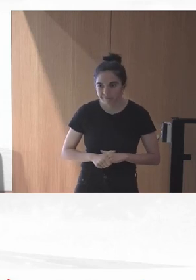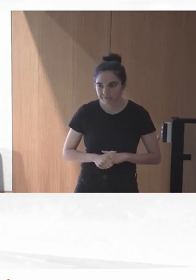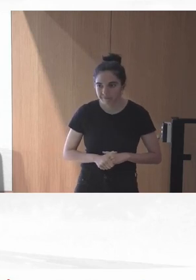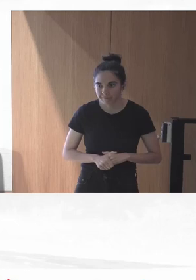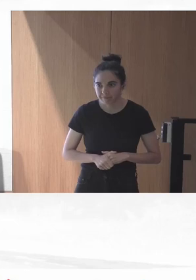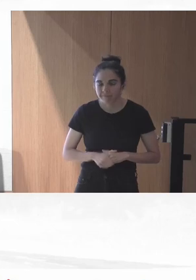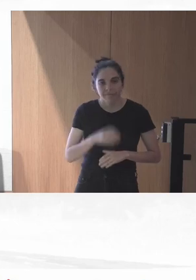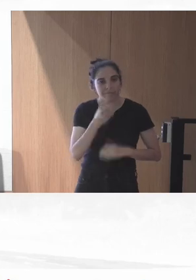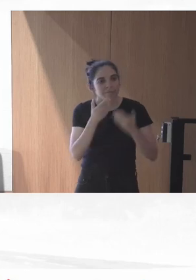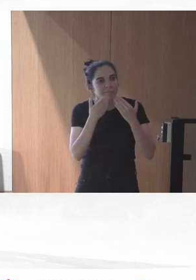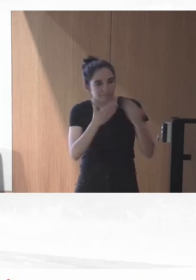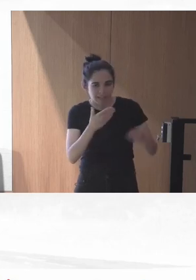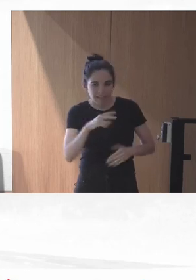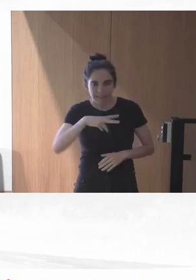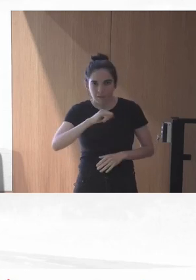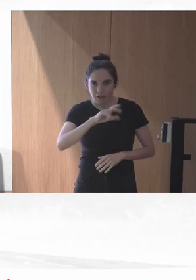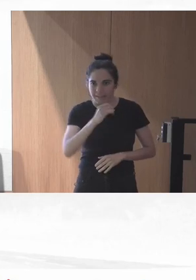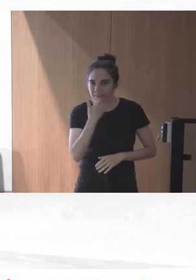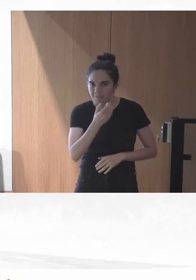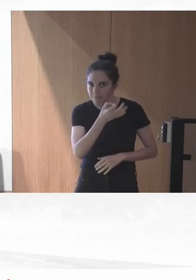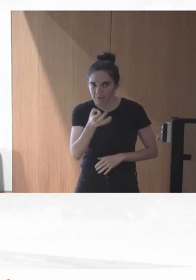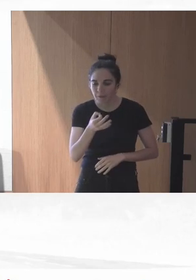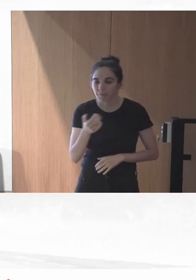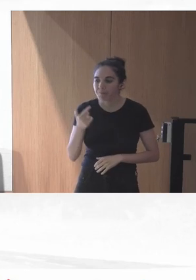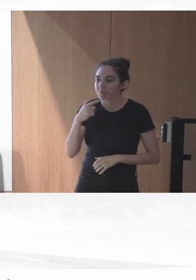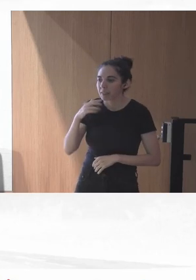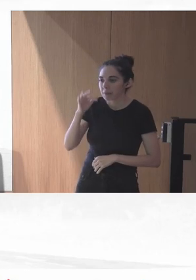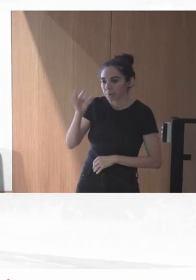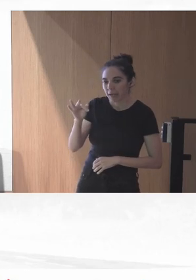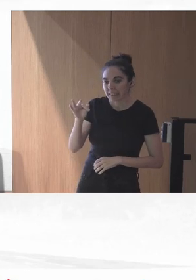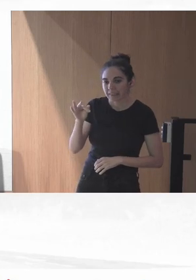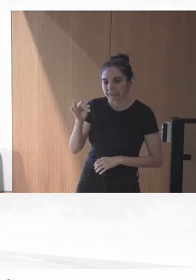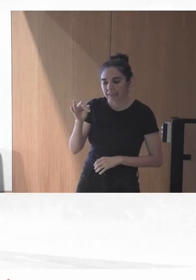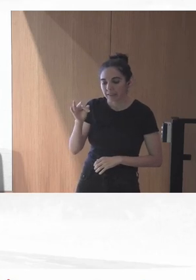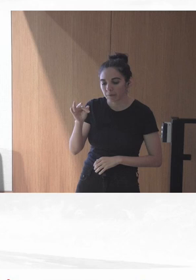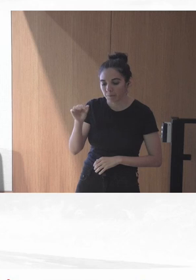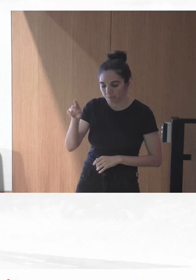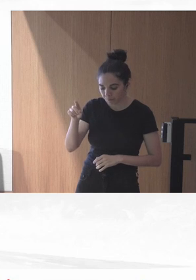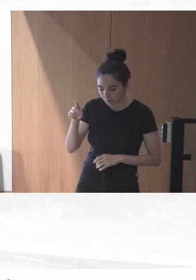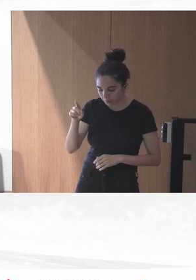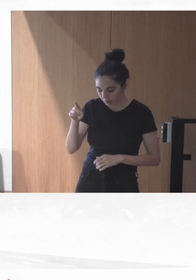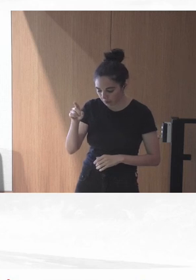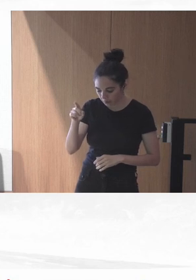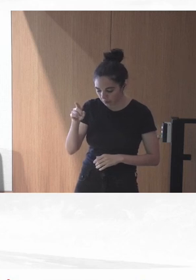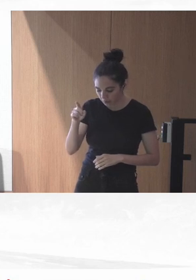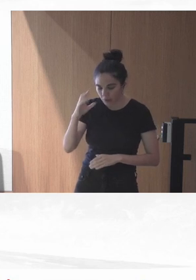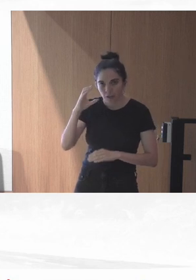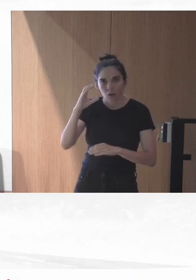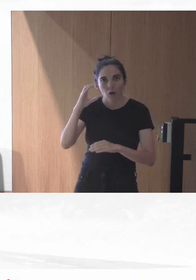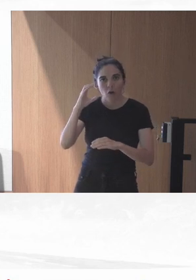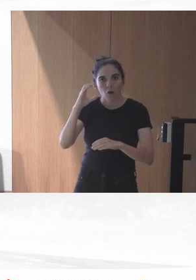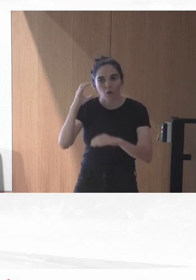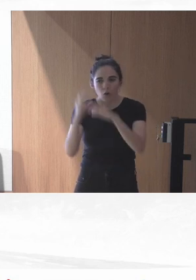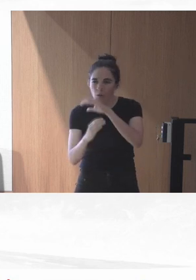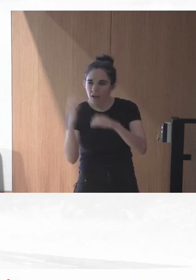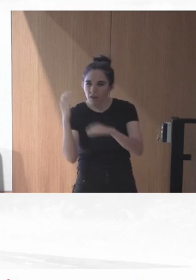you. Genial, gracias, Nicolás. Y la comunicación se facilitó también